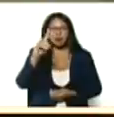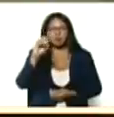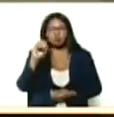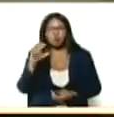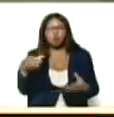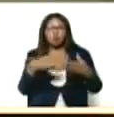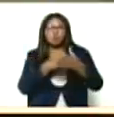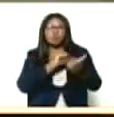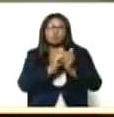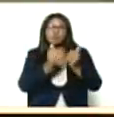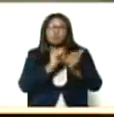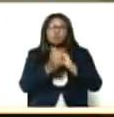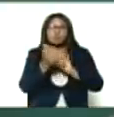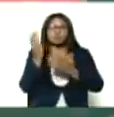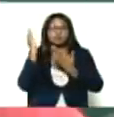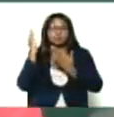deporte.